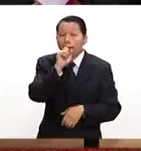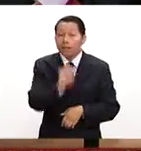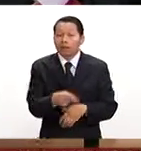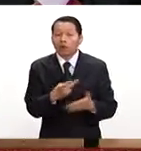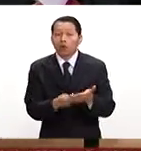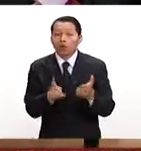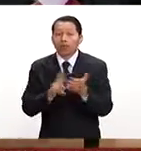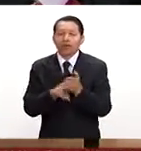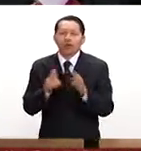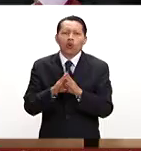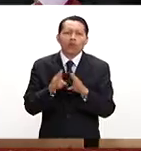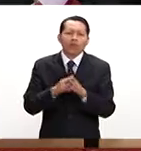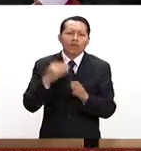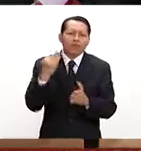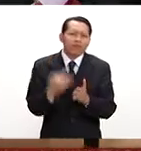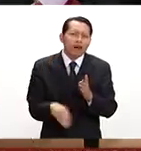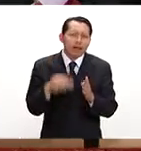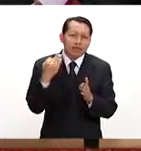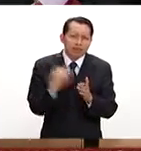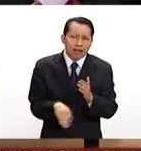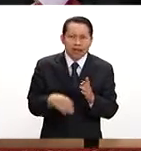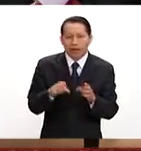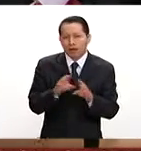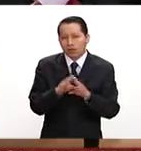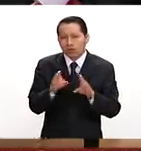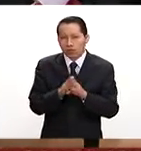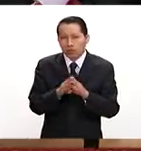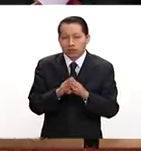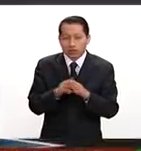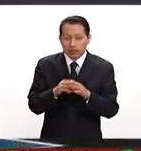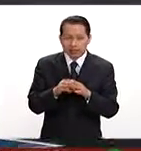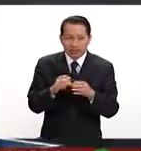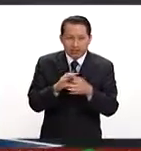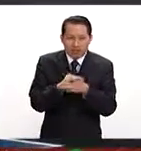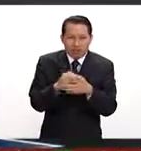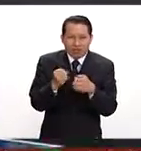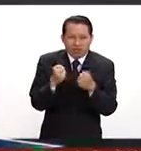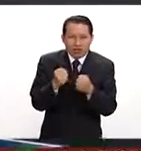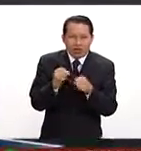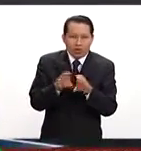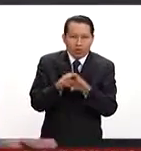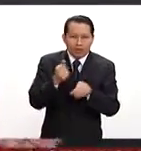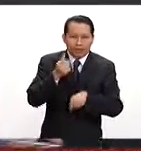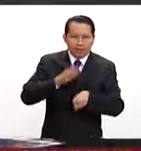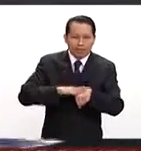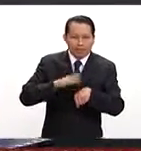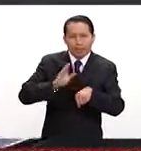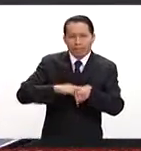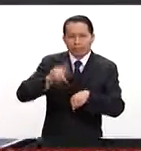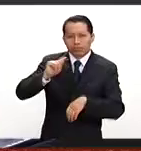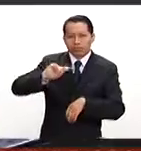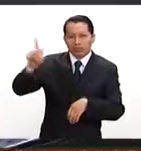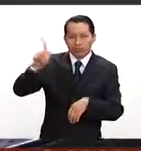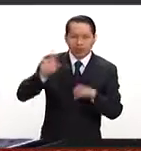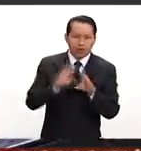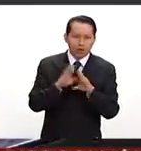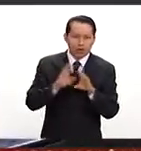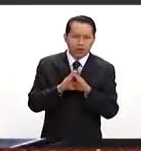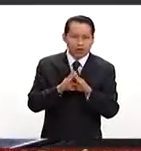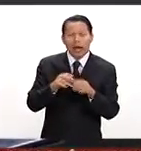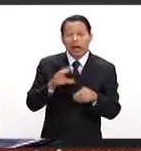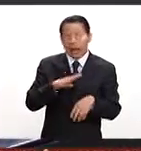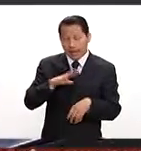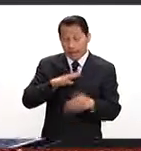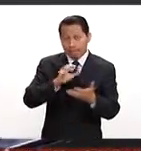con esta incapacidad de consolidar o de administrarse de una manera más profesional, a pesar de que